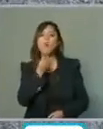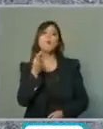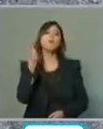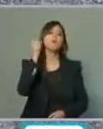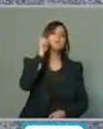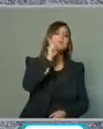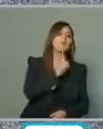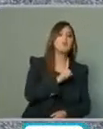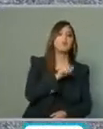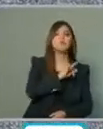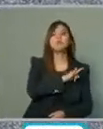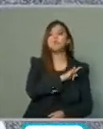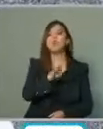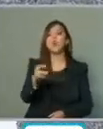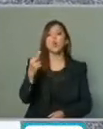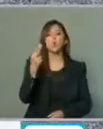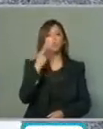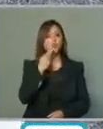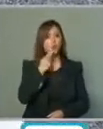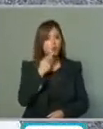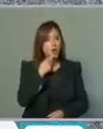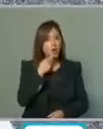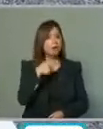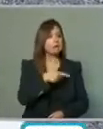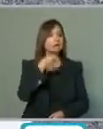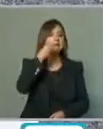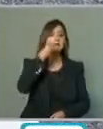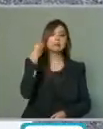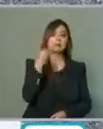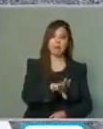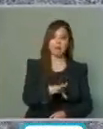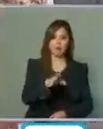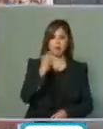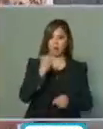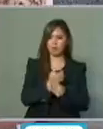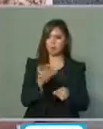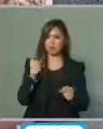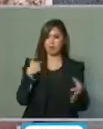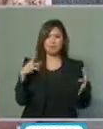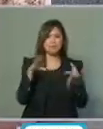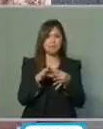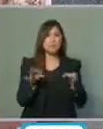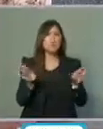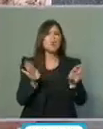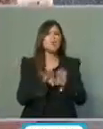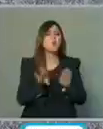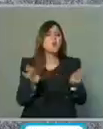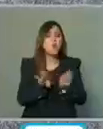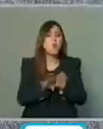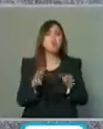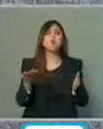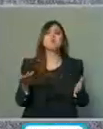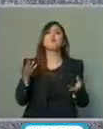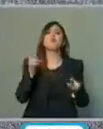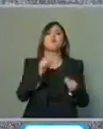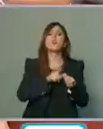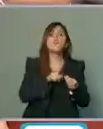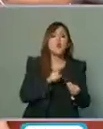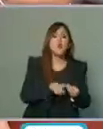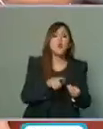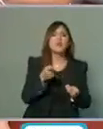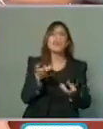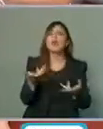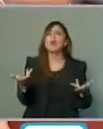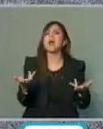está fascinante. Y ahorita les voy a explicar cómo se aplica, dónde se aplica, cómo Exacto.